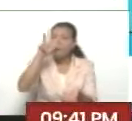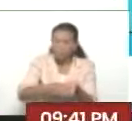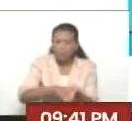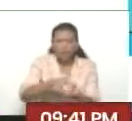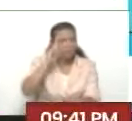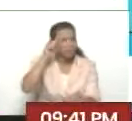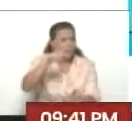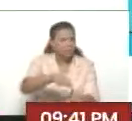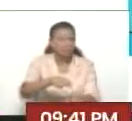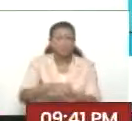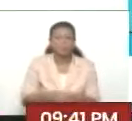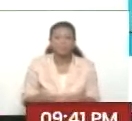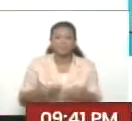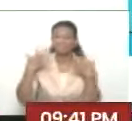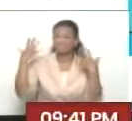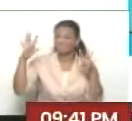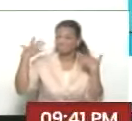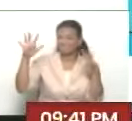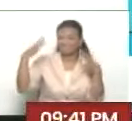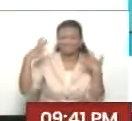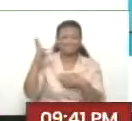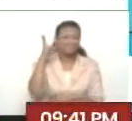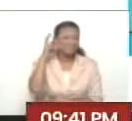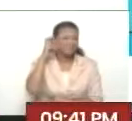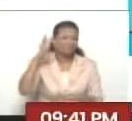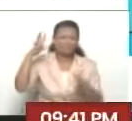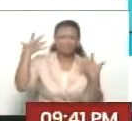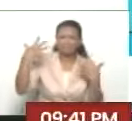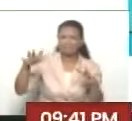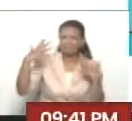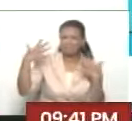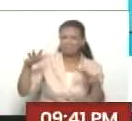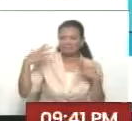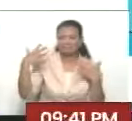directo, ¿eh?